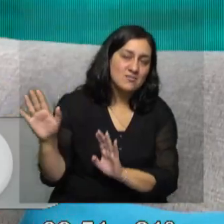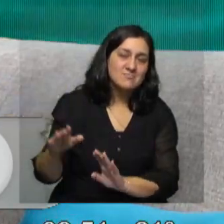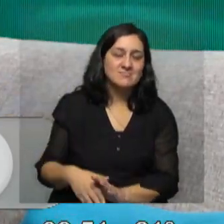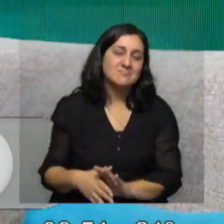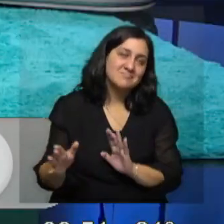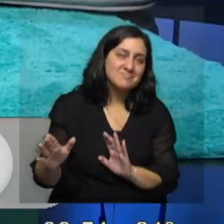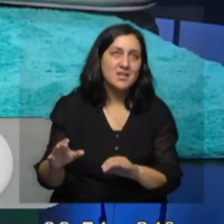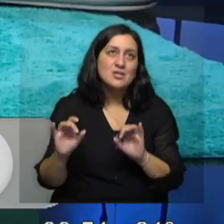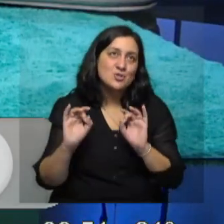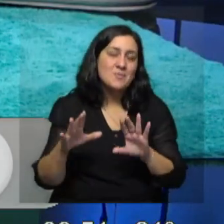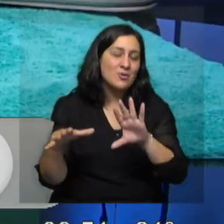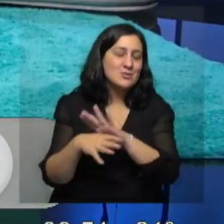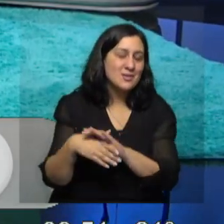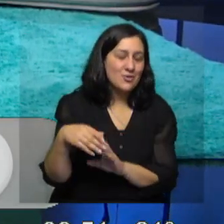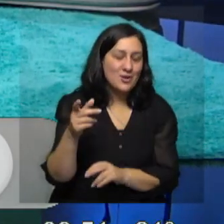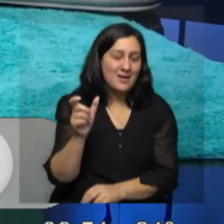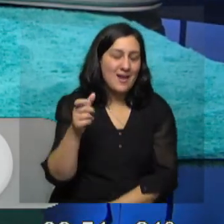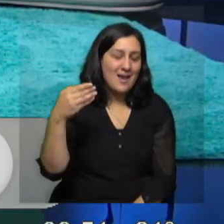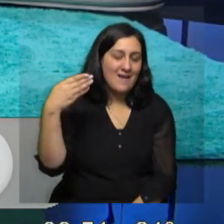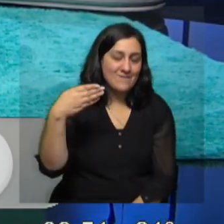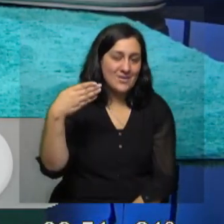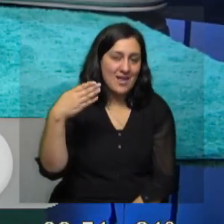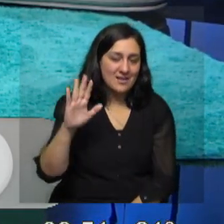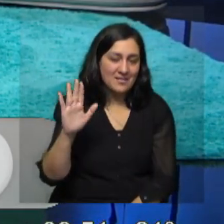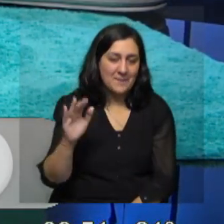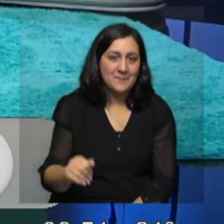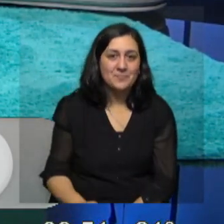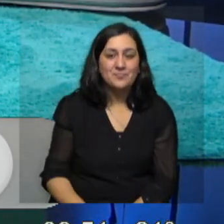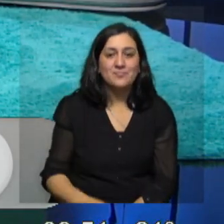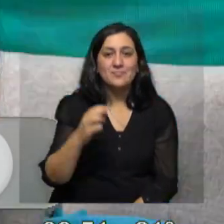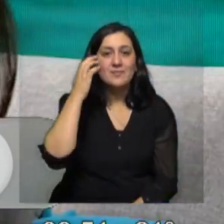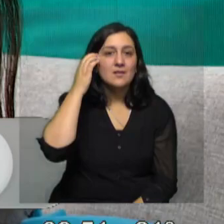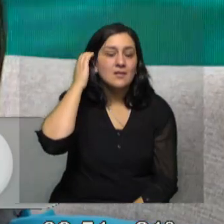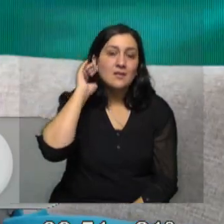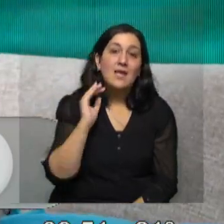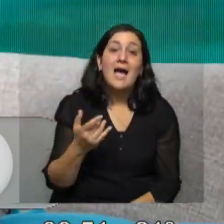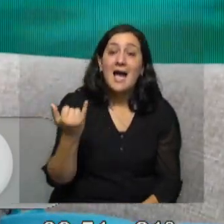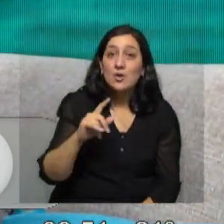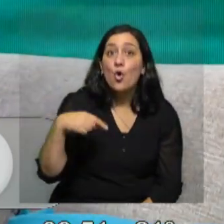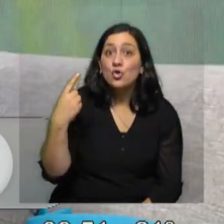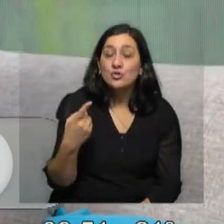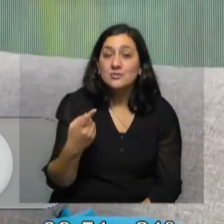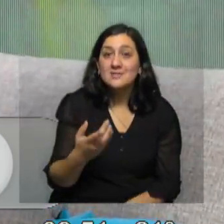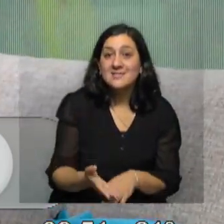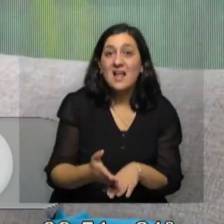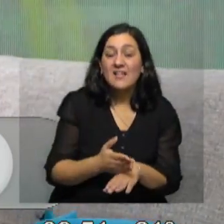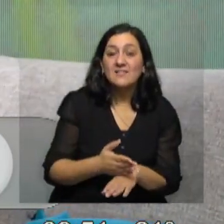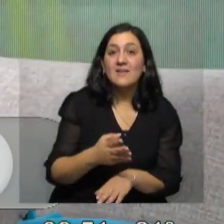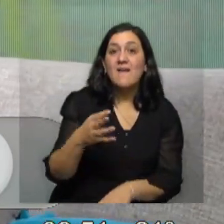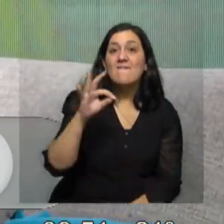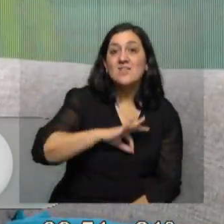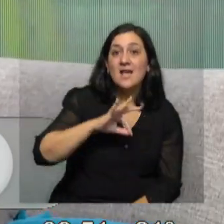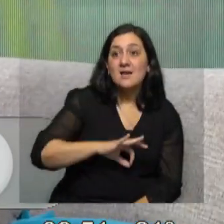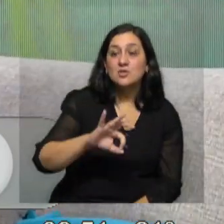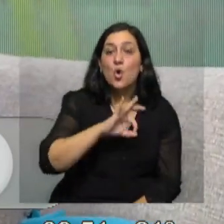Me larga. Solo por la vez. Por ahí, larga. Está bien, antibiótico si no son bacteria. Antivirales. Antivirales, si es virus. Y si no,